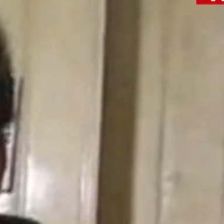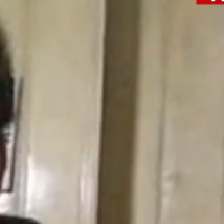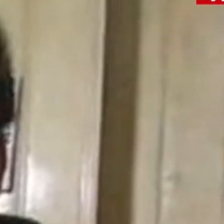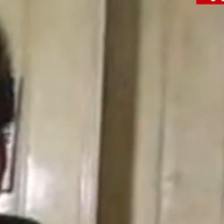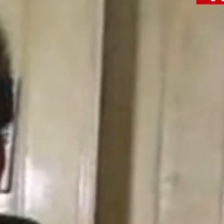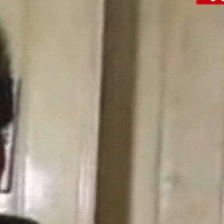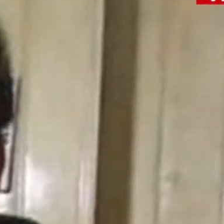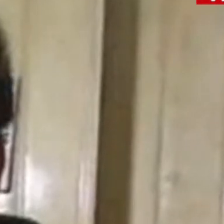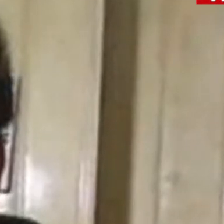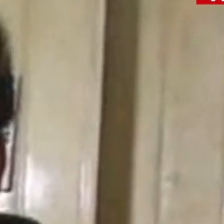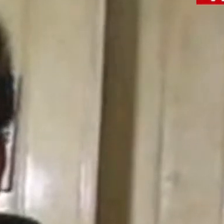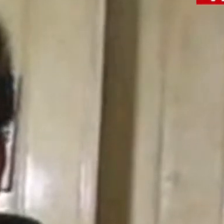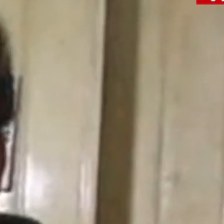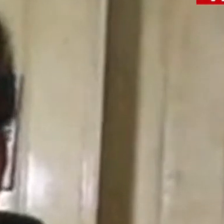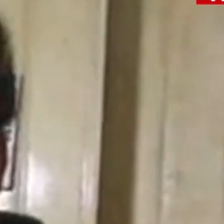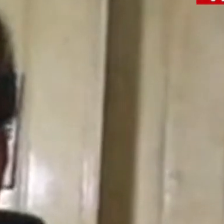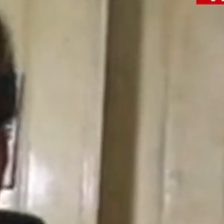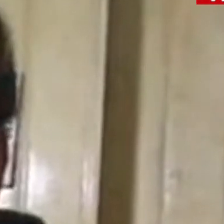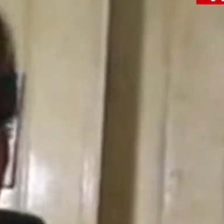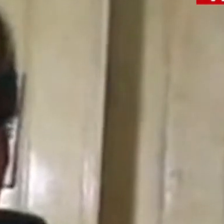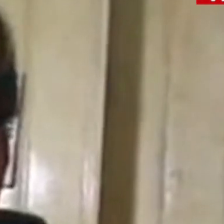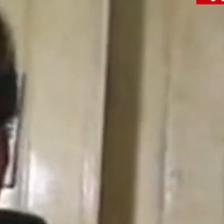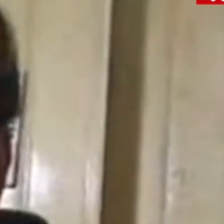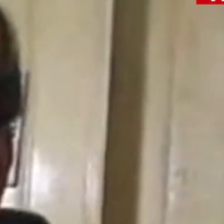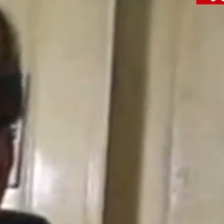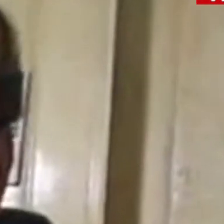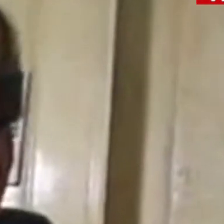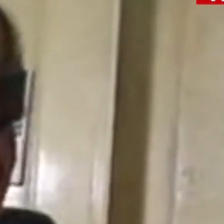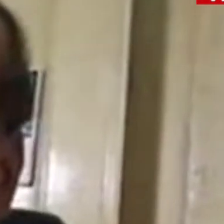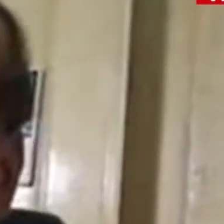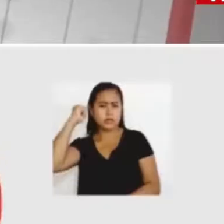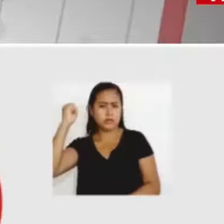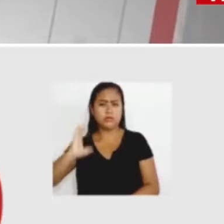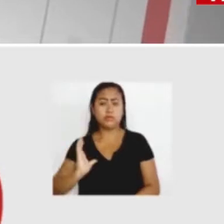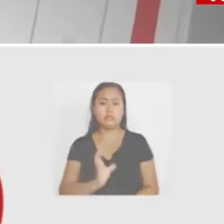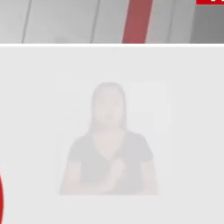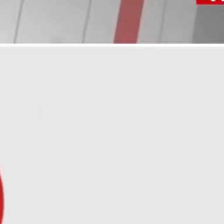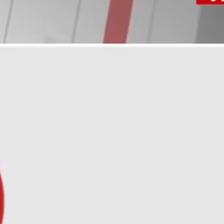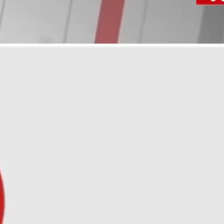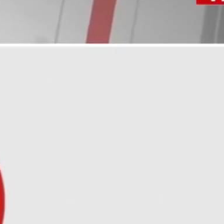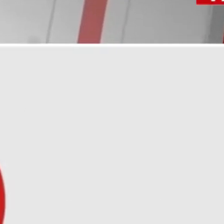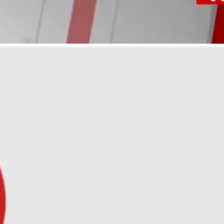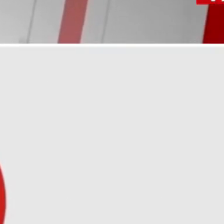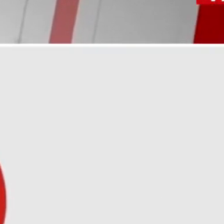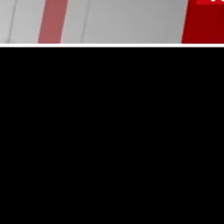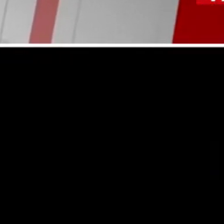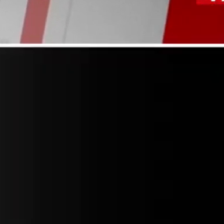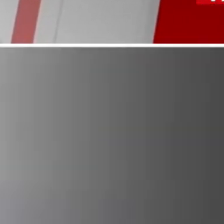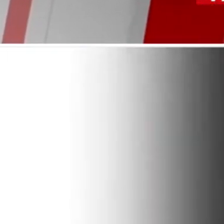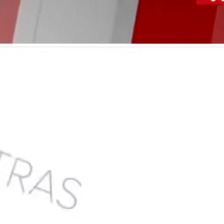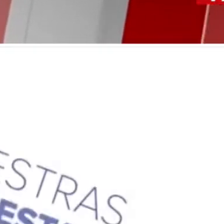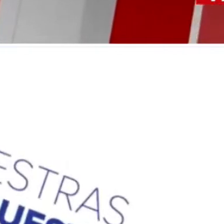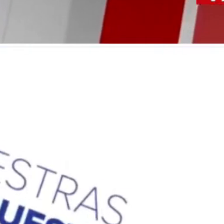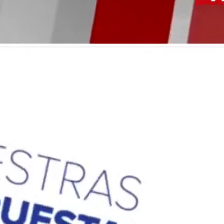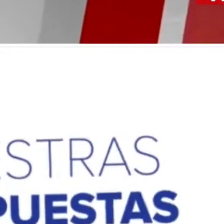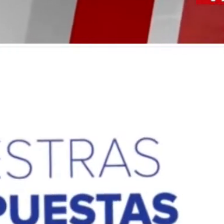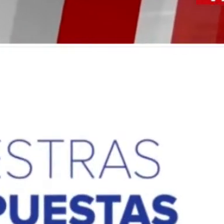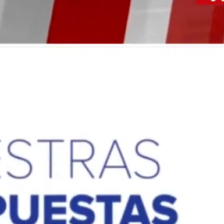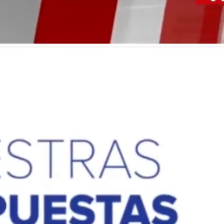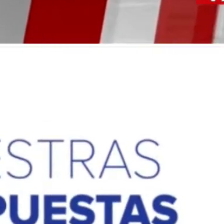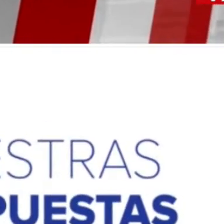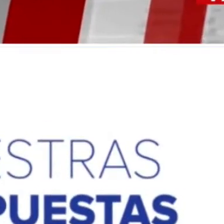sociales, no como antes, que tenías que viajar a toda la región haciendo grandes gastos, ¿no? Ahora no. Muchas veces la campaña